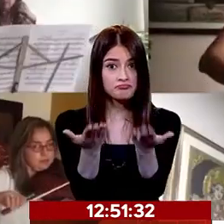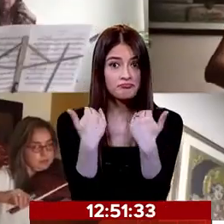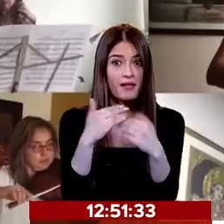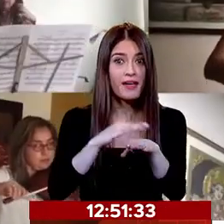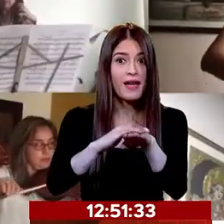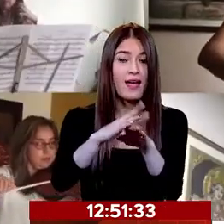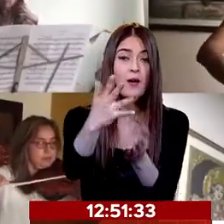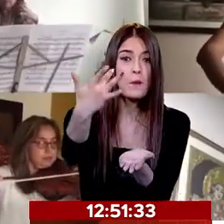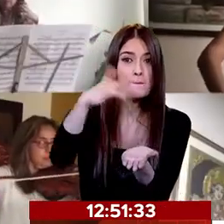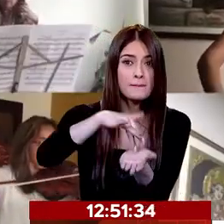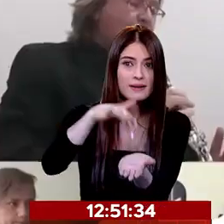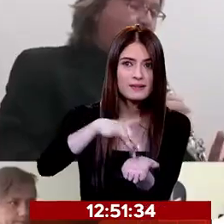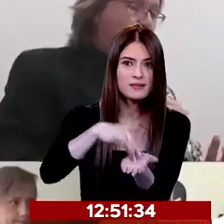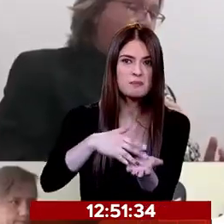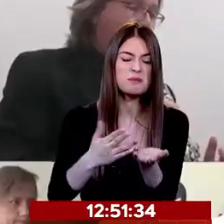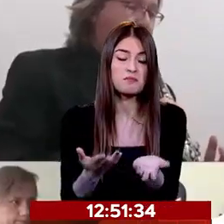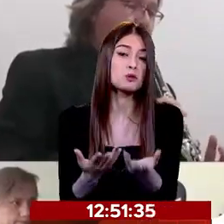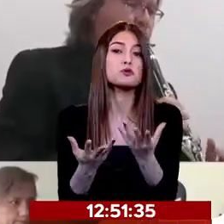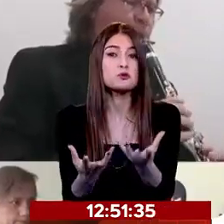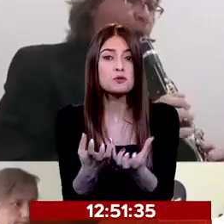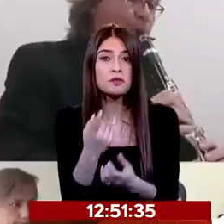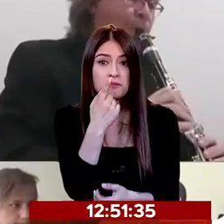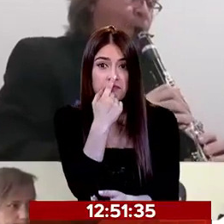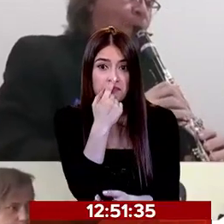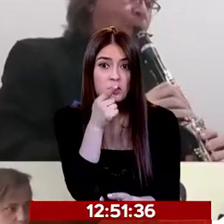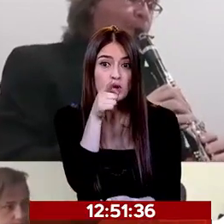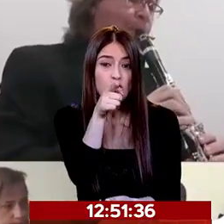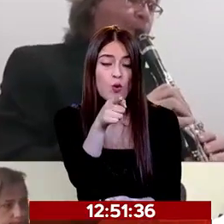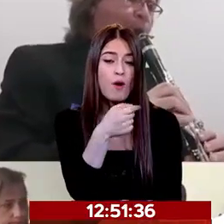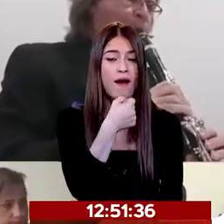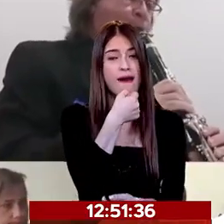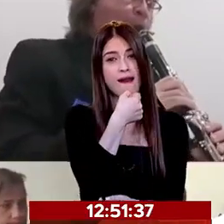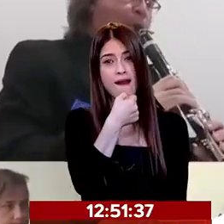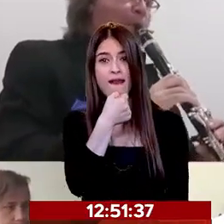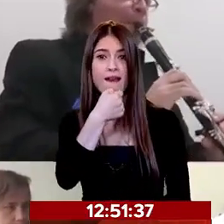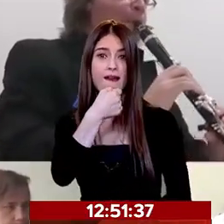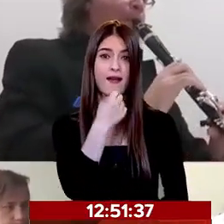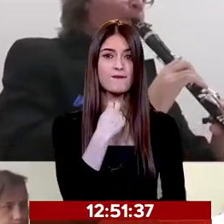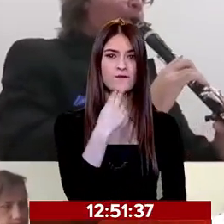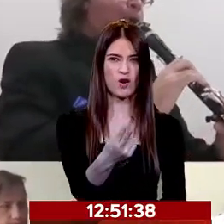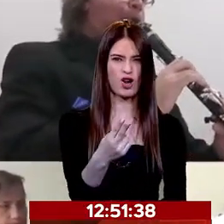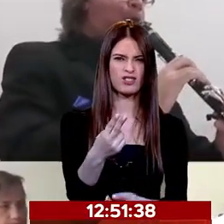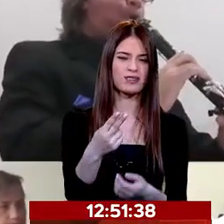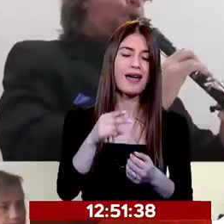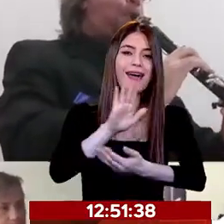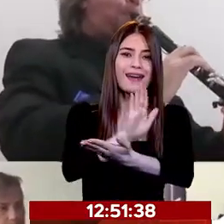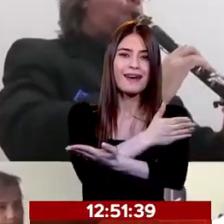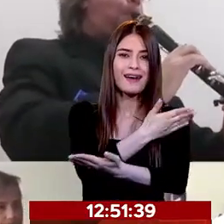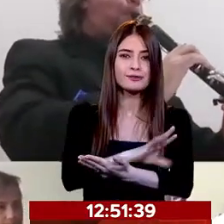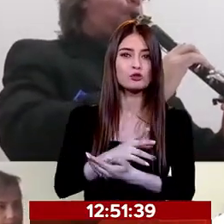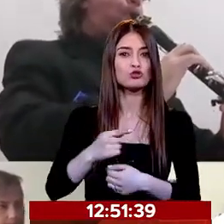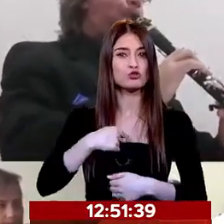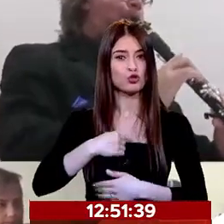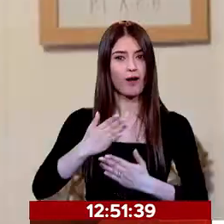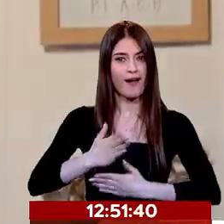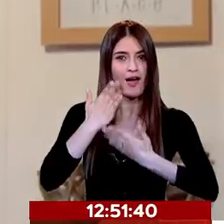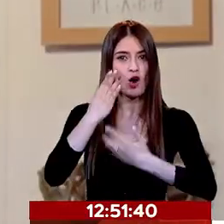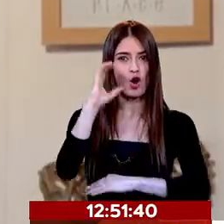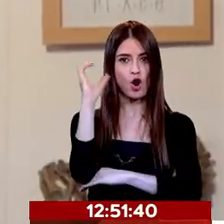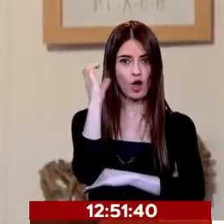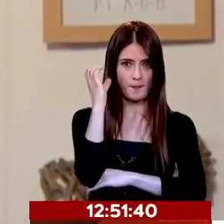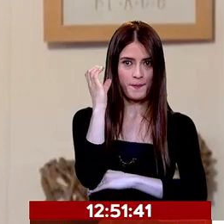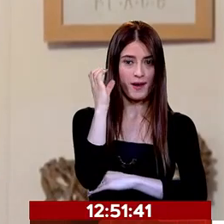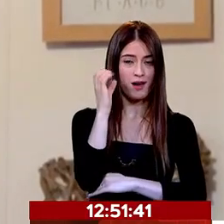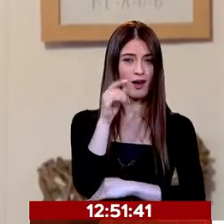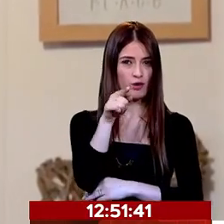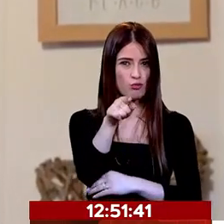Queremos escucharlos y verlos cantar la canción Soy Colombiano uniendo sus voces a la música de nuestro último ensamble virtual, video que